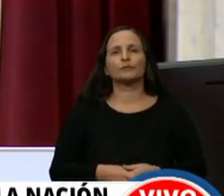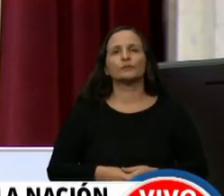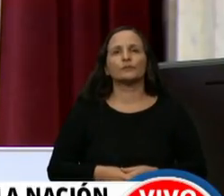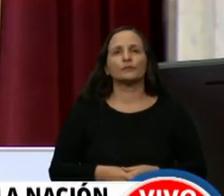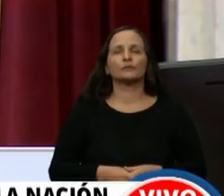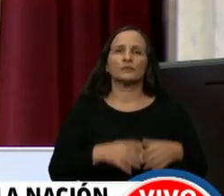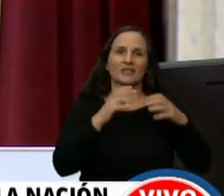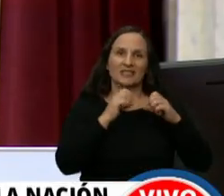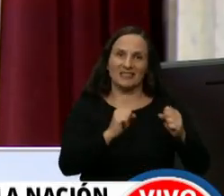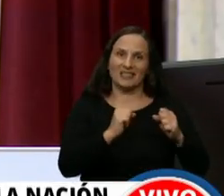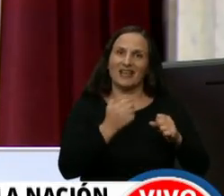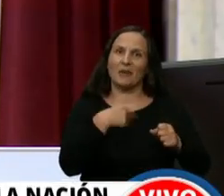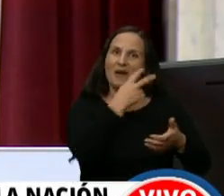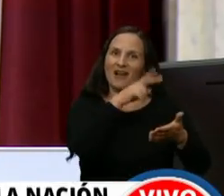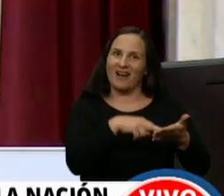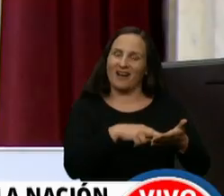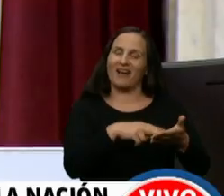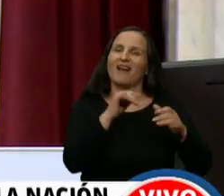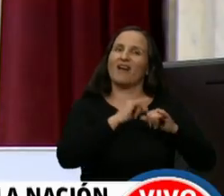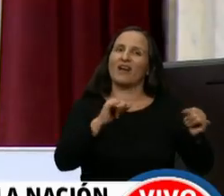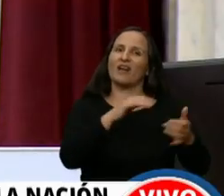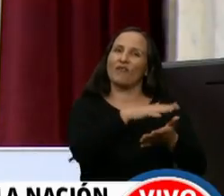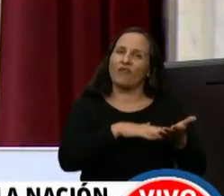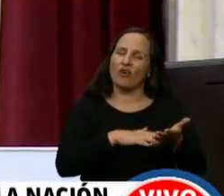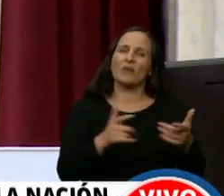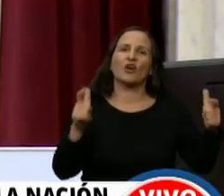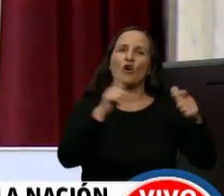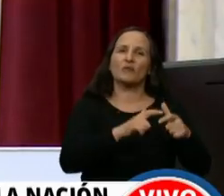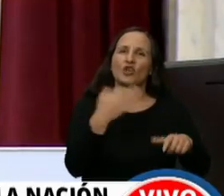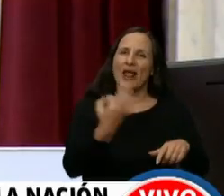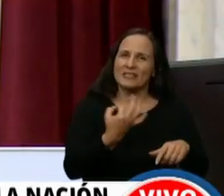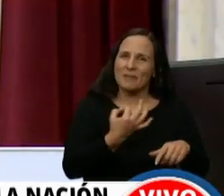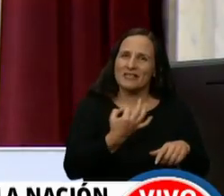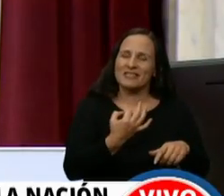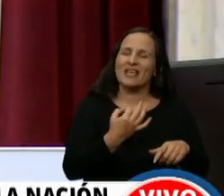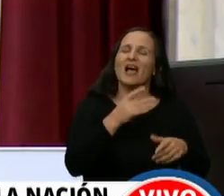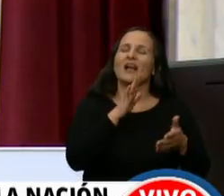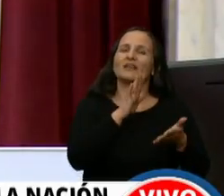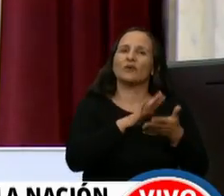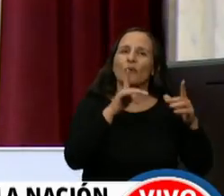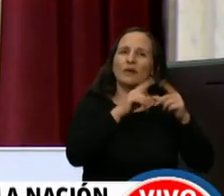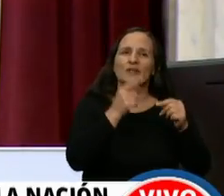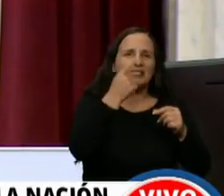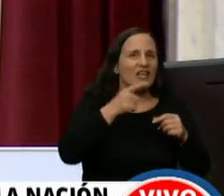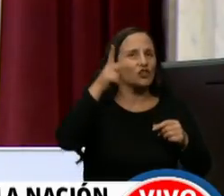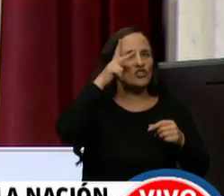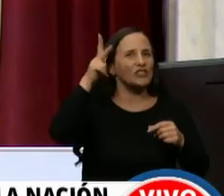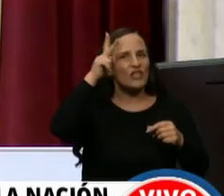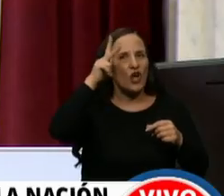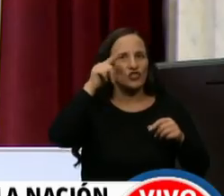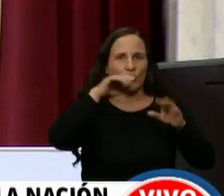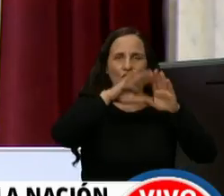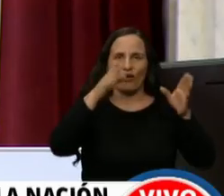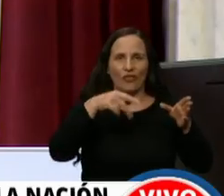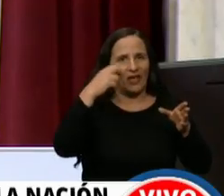por secretaria sea la lectura el informe producido por la comisión especial conformada de acuerdo al artículo 188 de esta